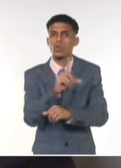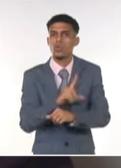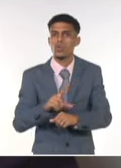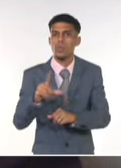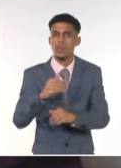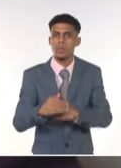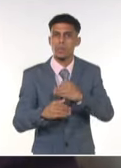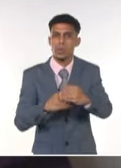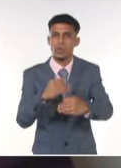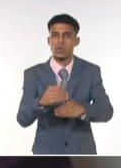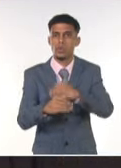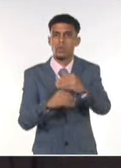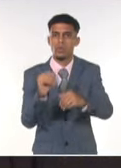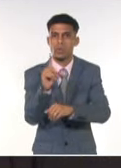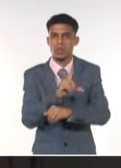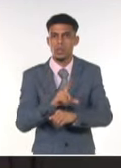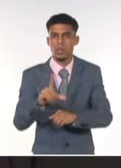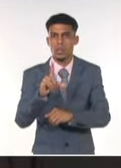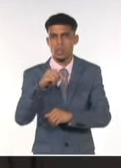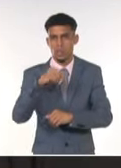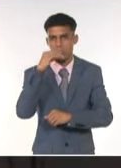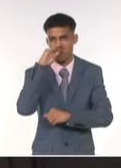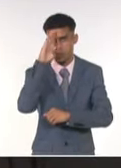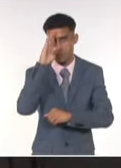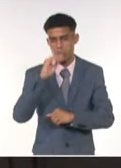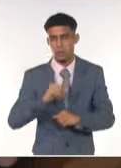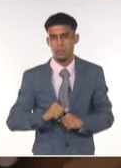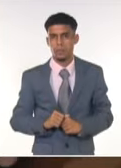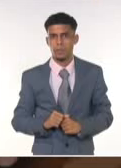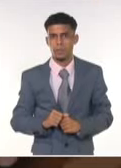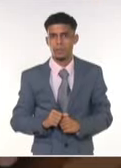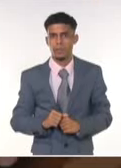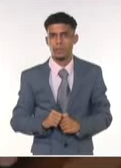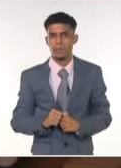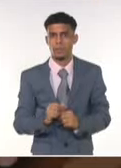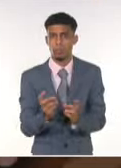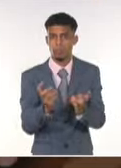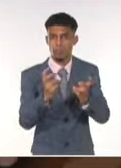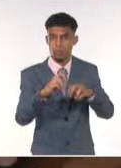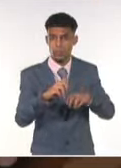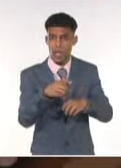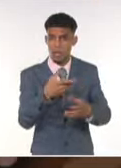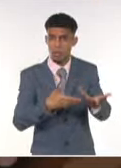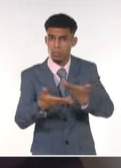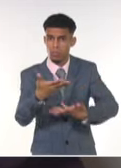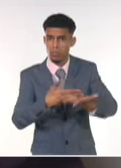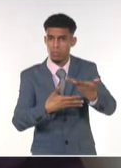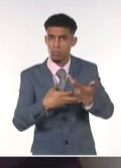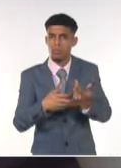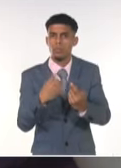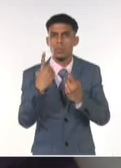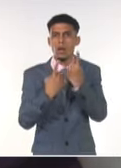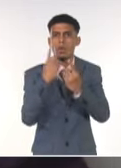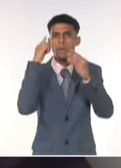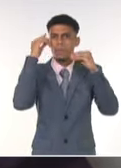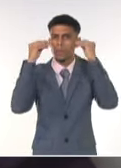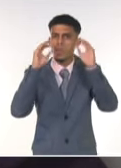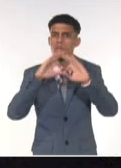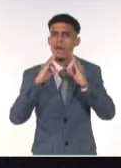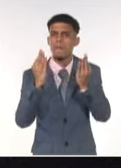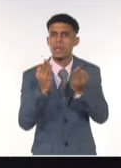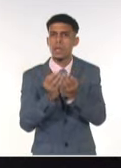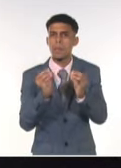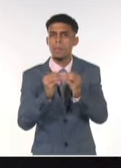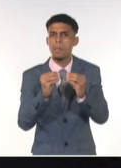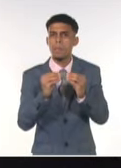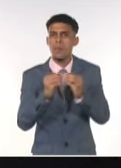de construcción socialista en la revolución. En el espacio también se esclarecieron preocupaciones de las familias vinculadas a